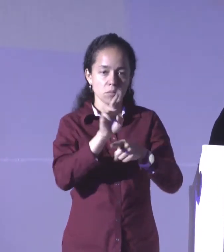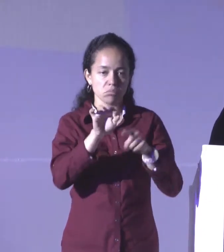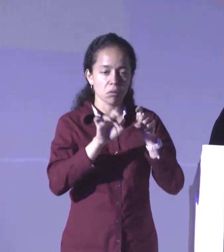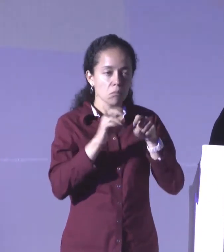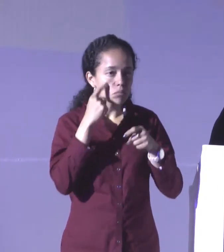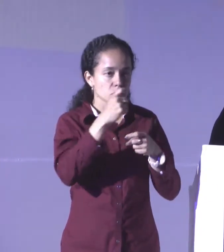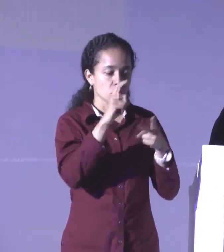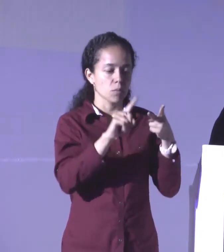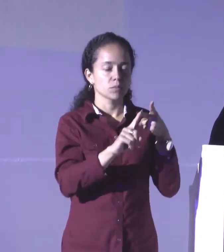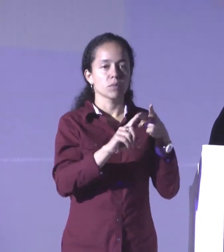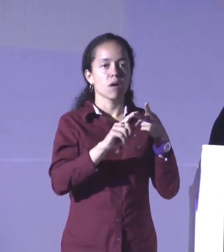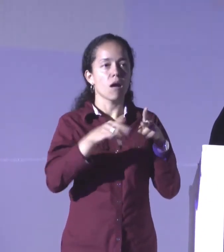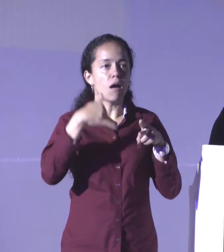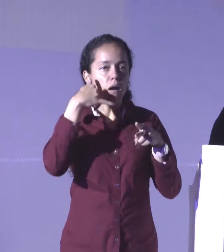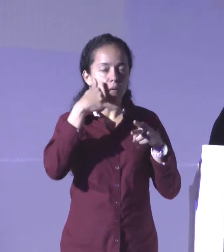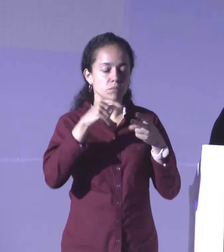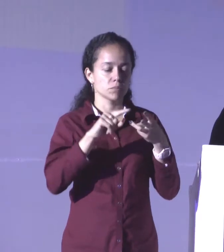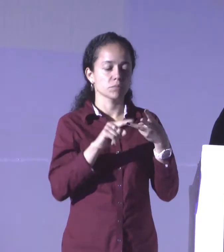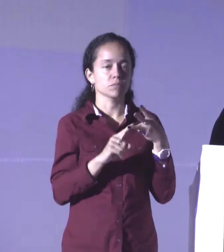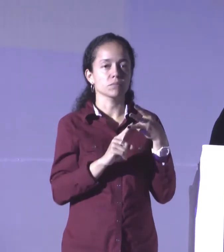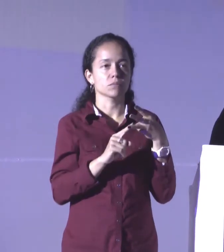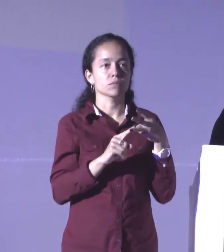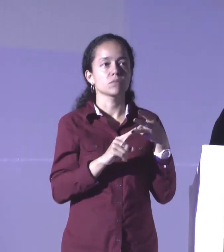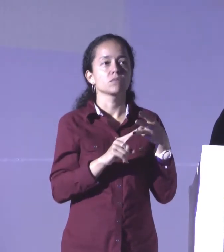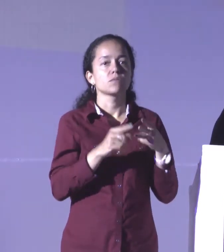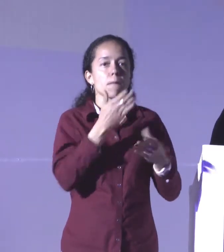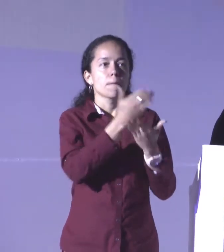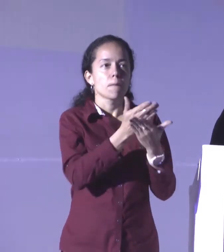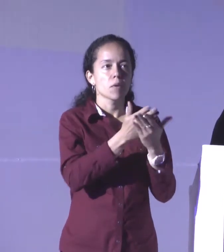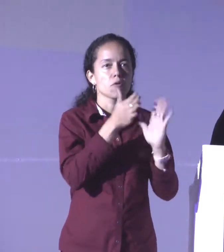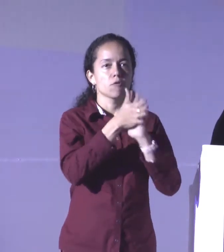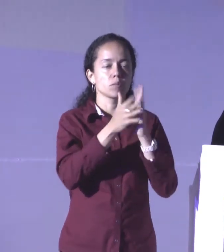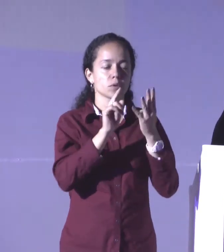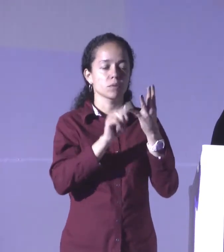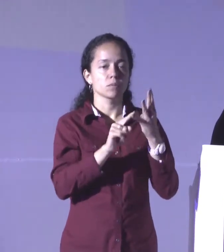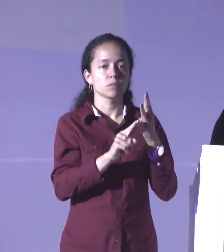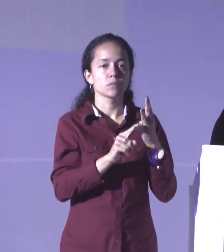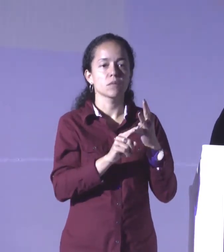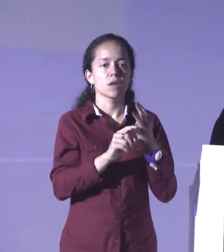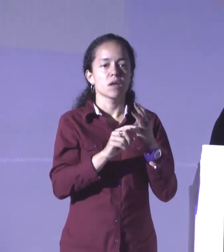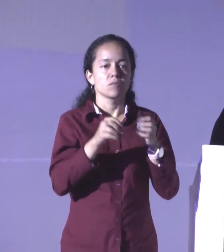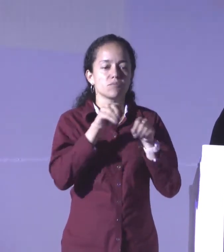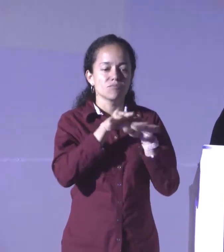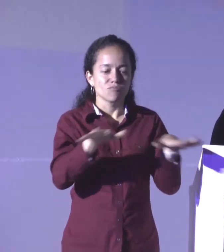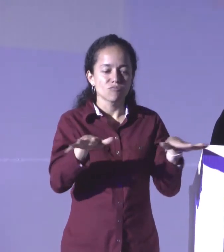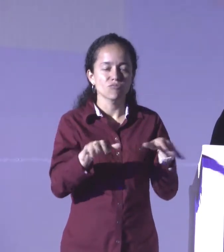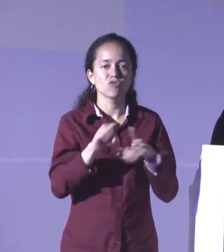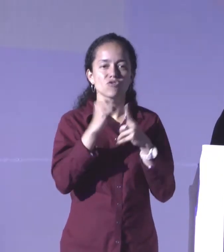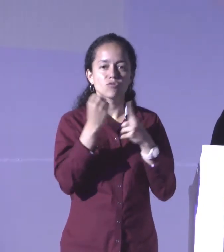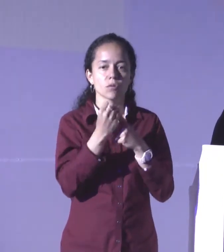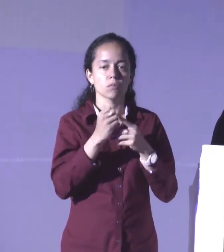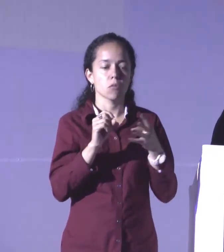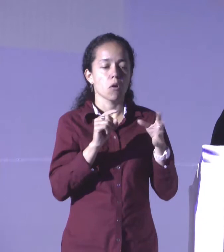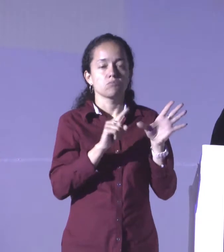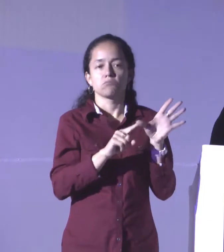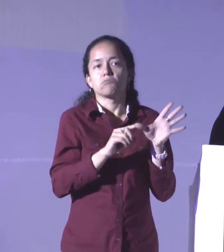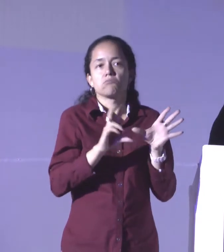B. Call center. C. Petición de información. D. Redes sociales. E. No